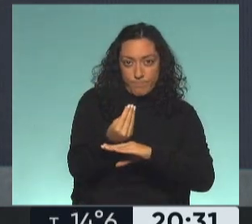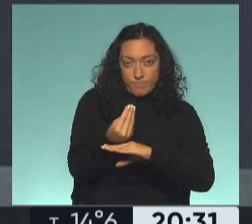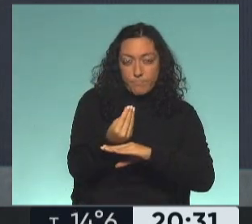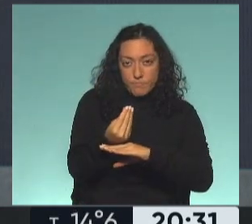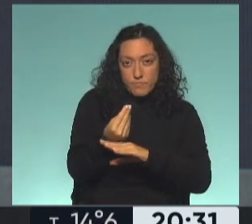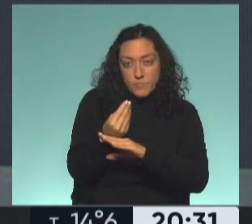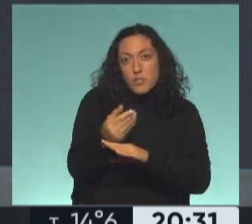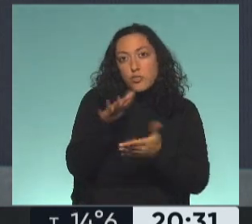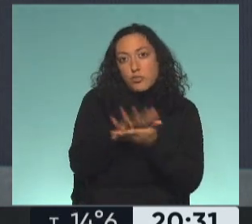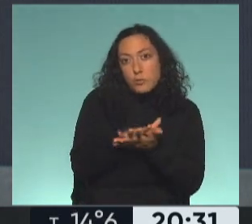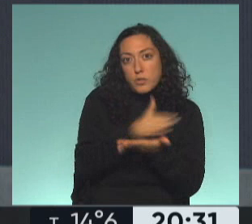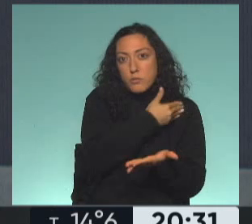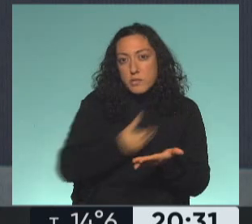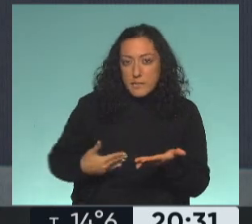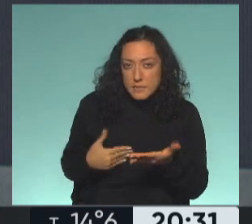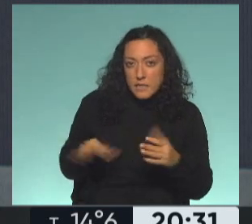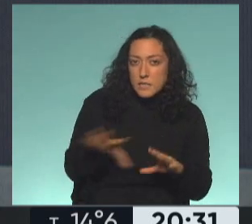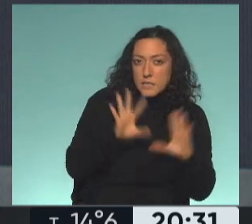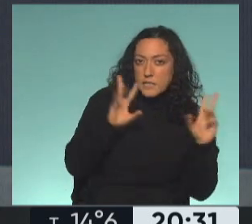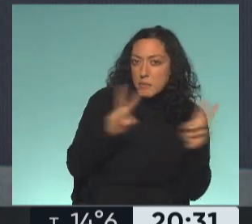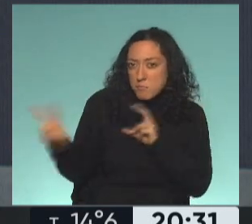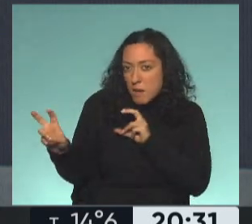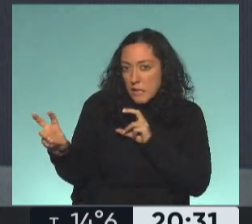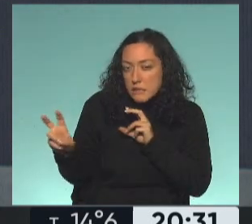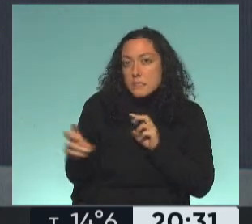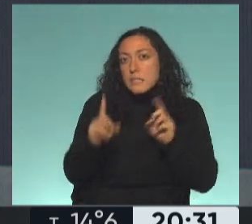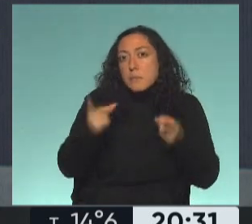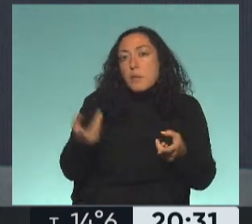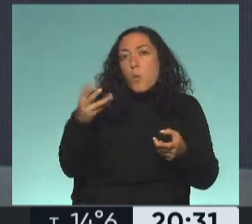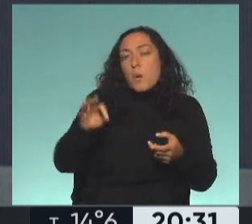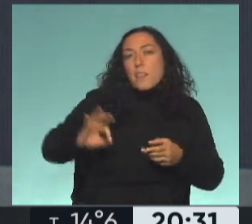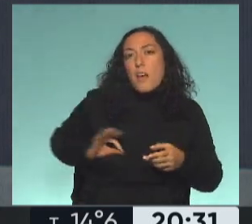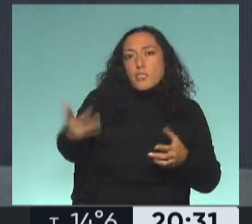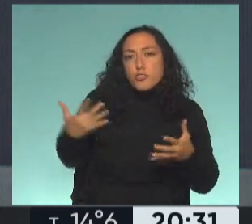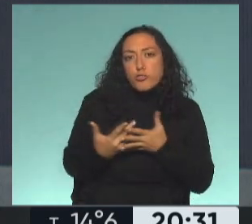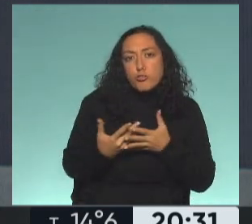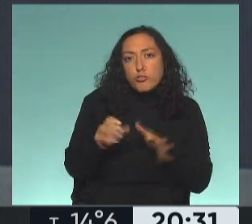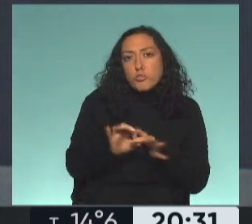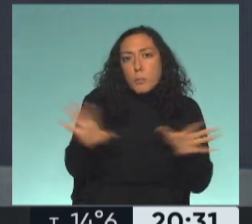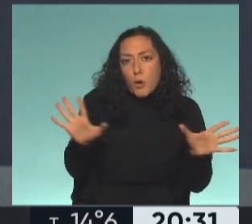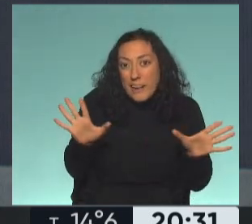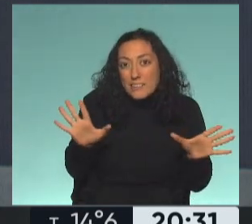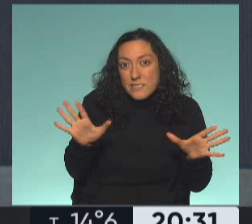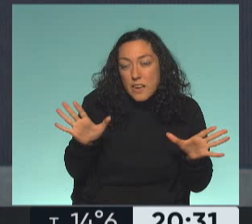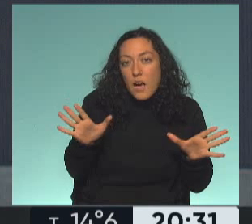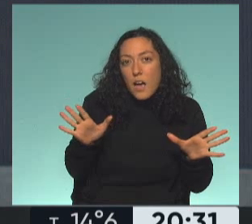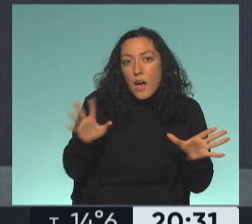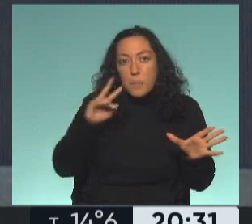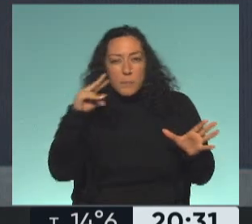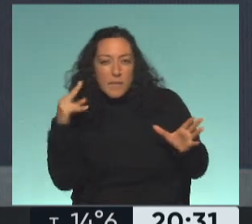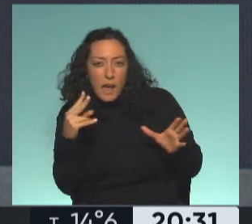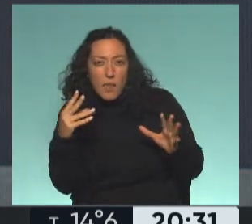del mundo gubernamental, sino alguien que ha atravesado en estos 40 años de democracia una mirada y un